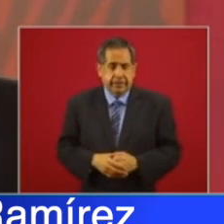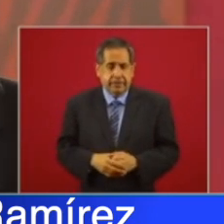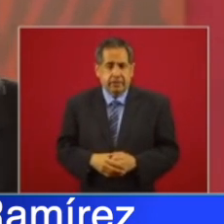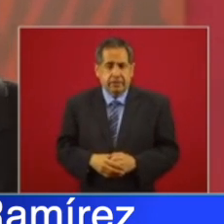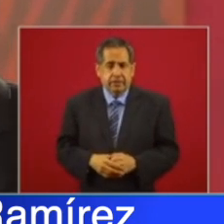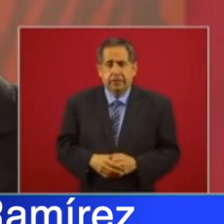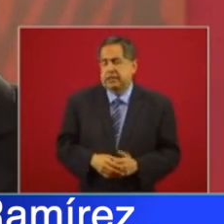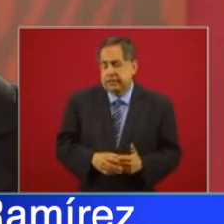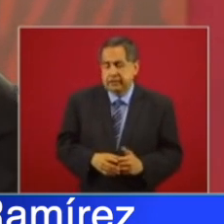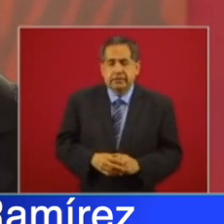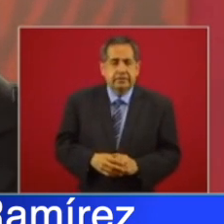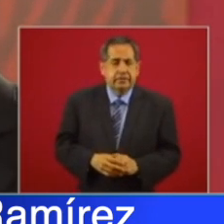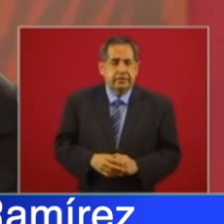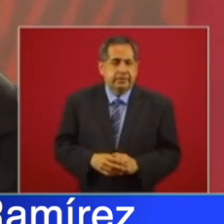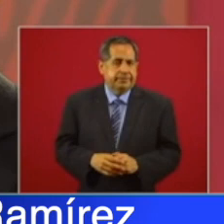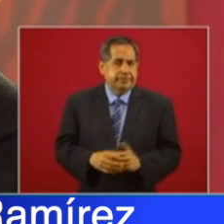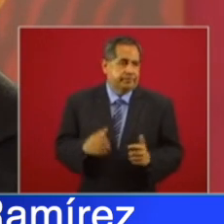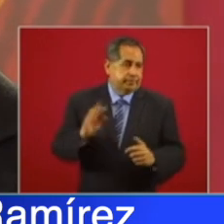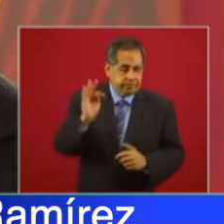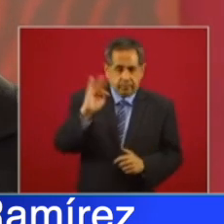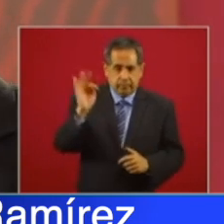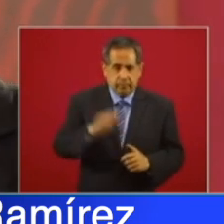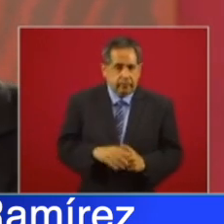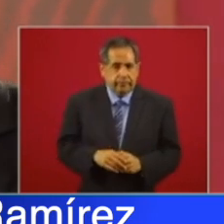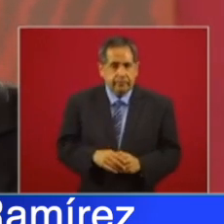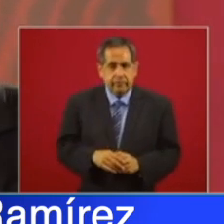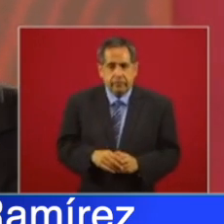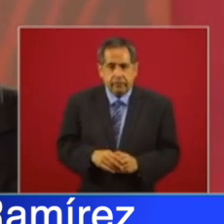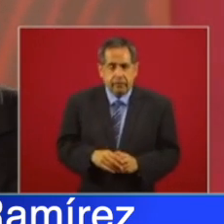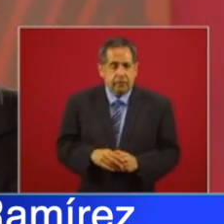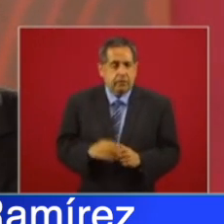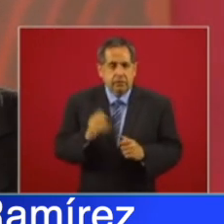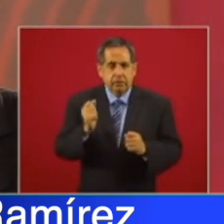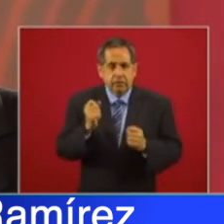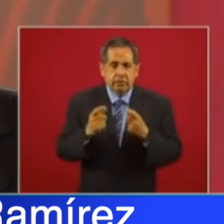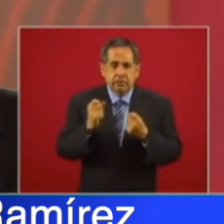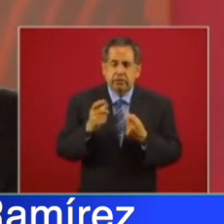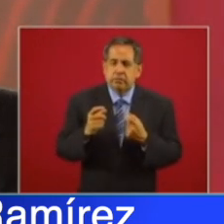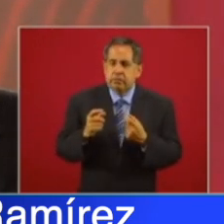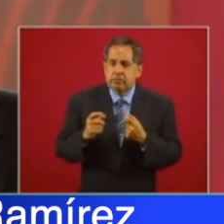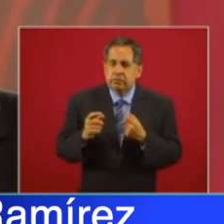Sí, hay que guardar